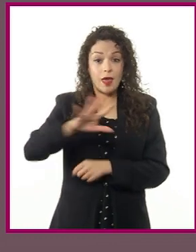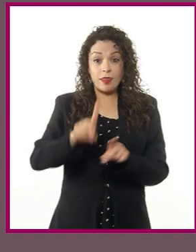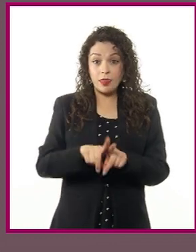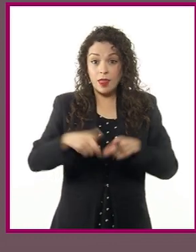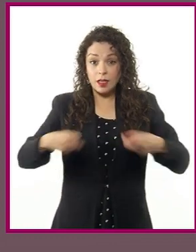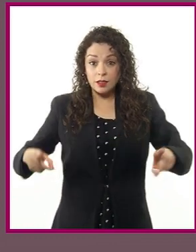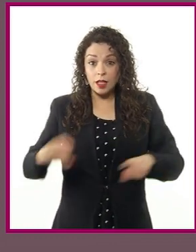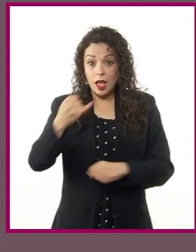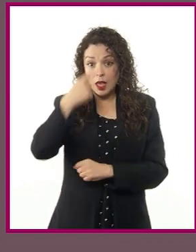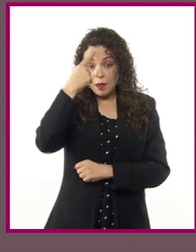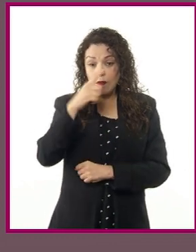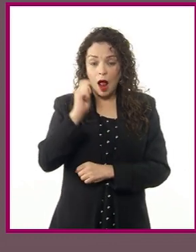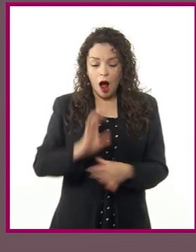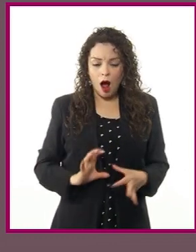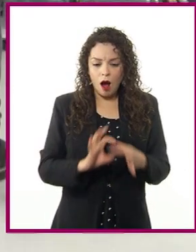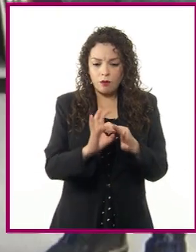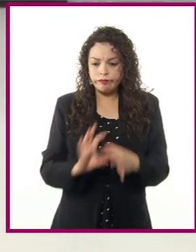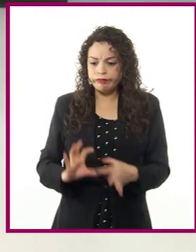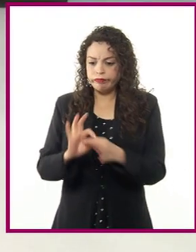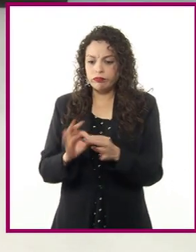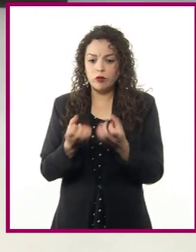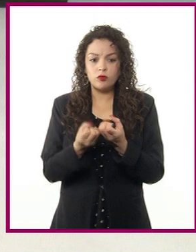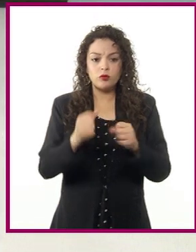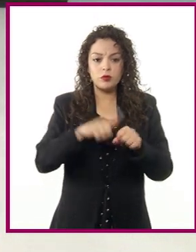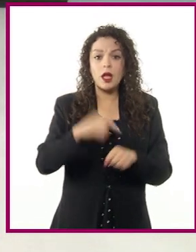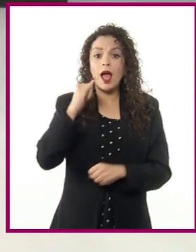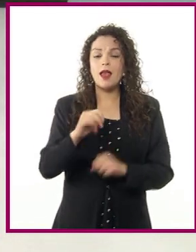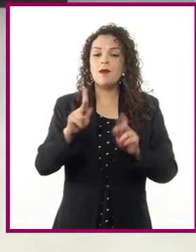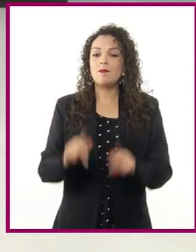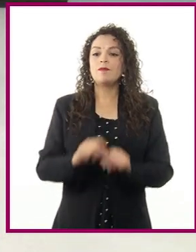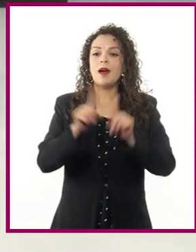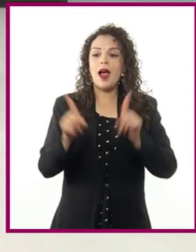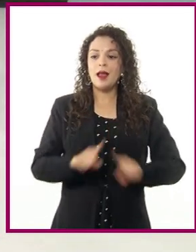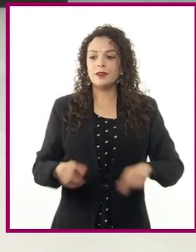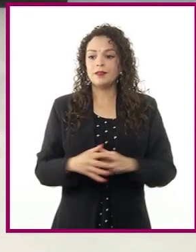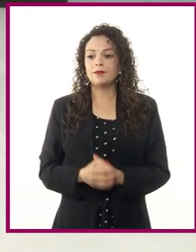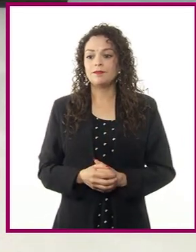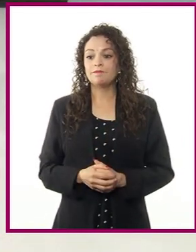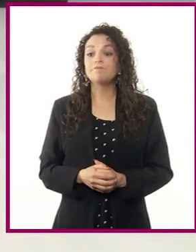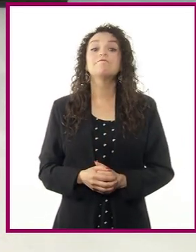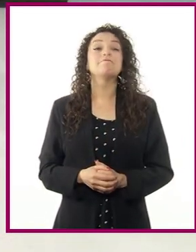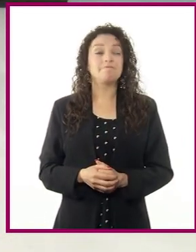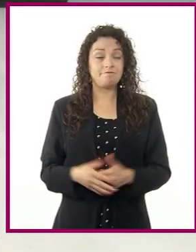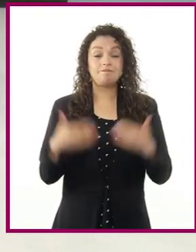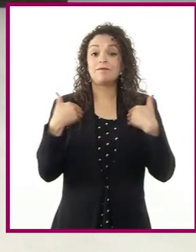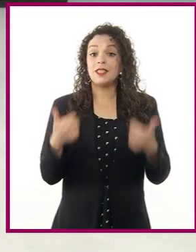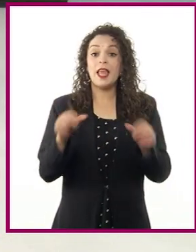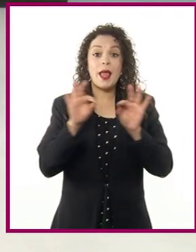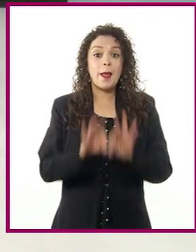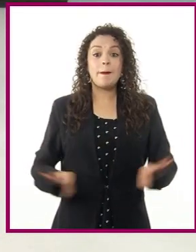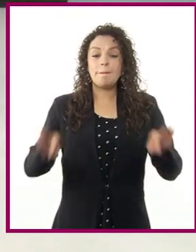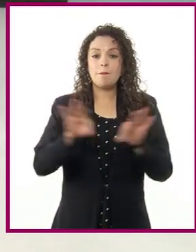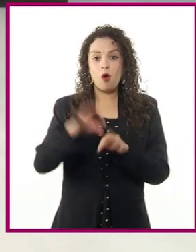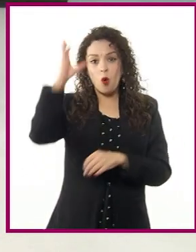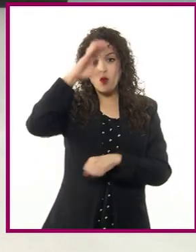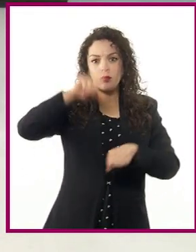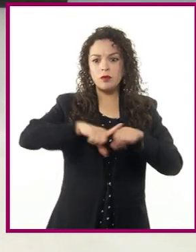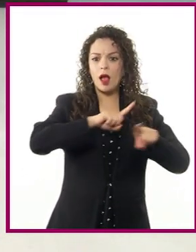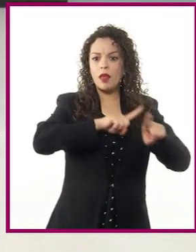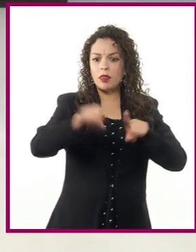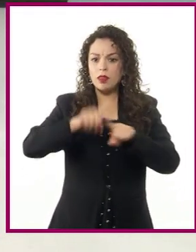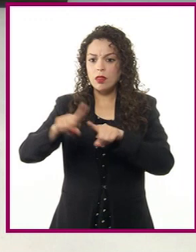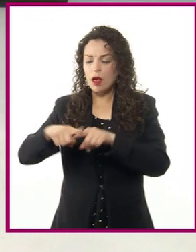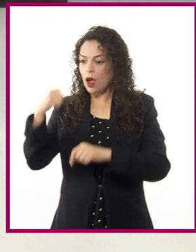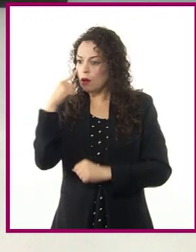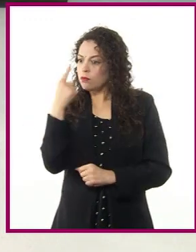para la cohesión social y la paz. Ahora entiendo la importancia de analizar la diversidad cultural también desde el punto de